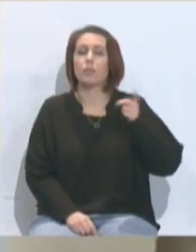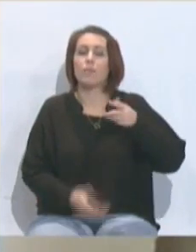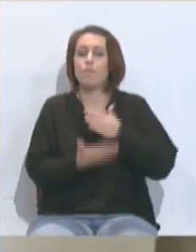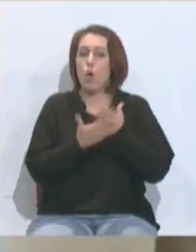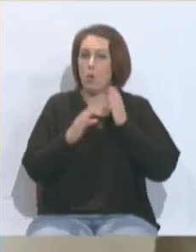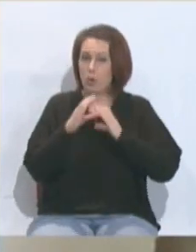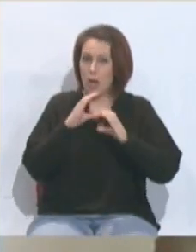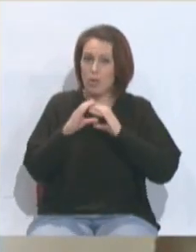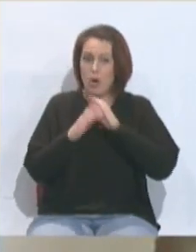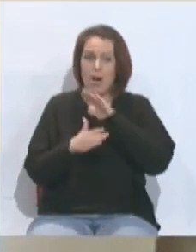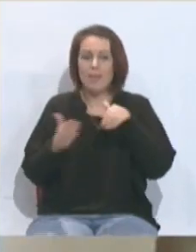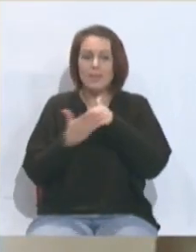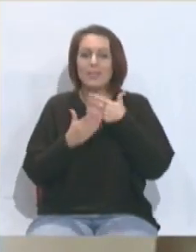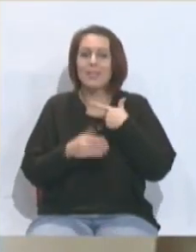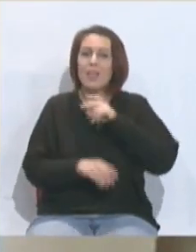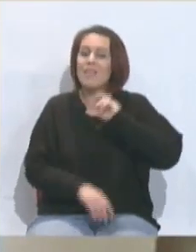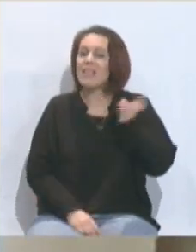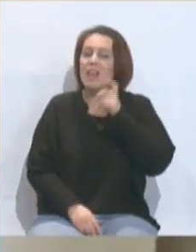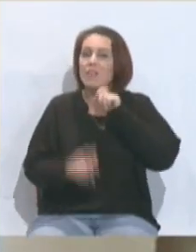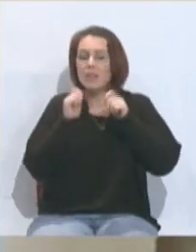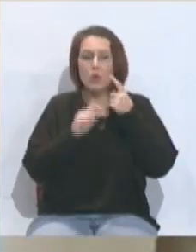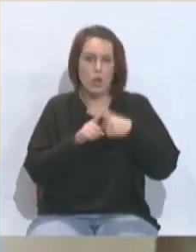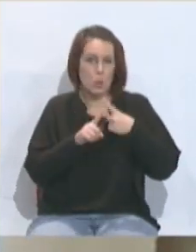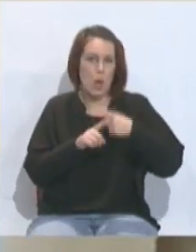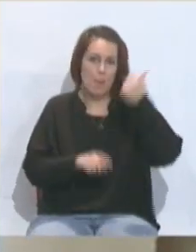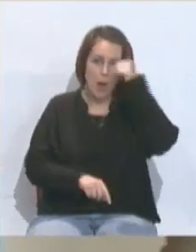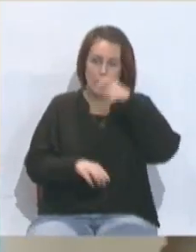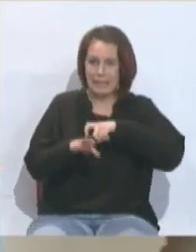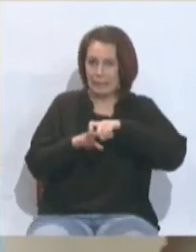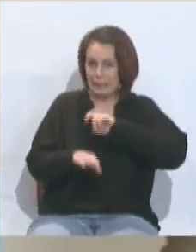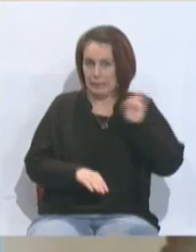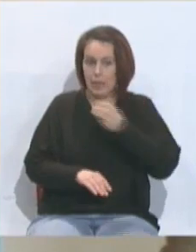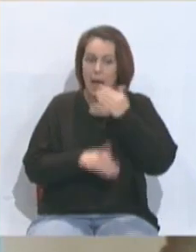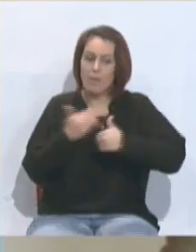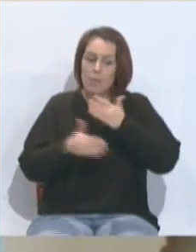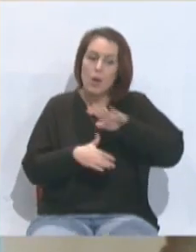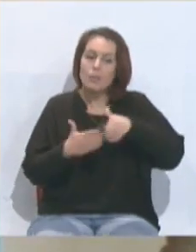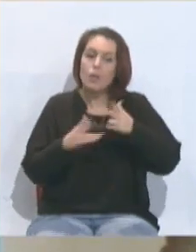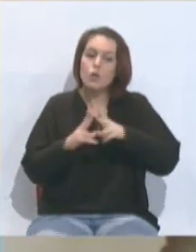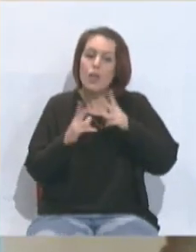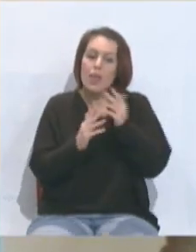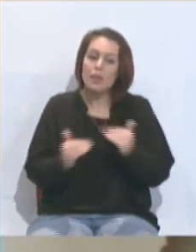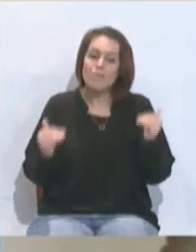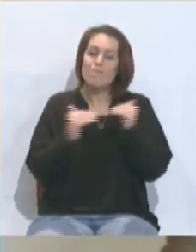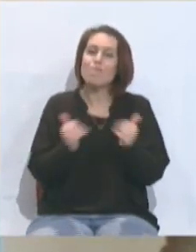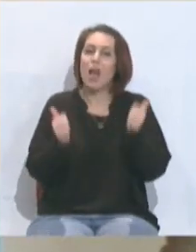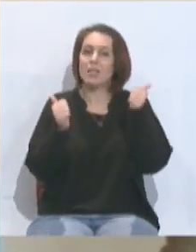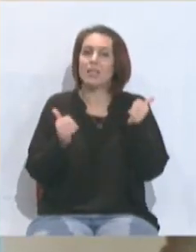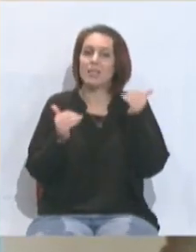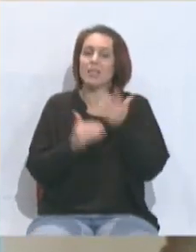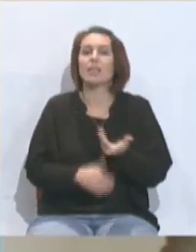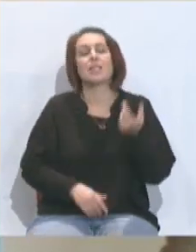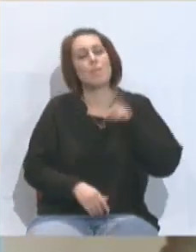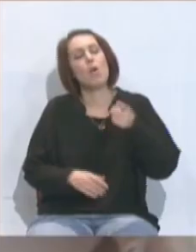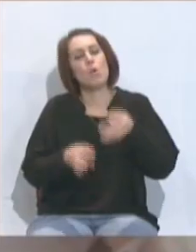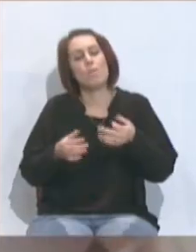medios de comunicación hasta la diversidad afectivo-sexual y las nuevas masculinidades, ¿no? Que avancemos hacia una sociedad pues más igualitaria, más equitativa